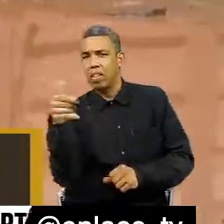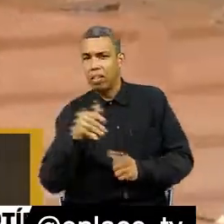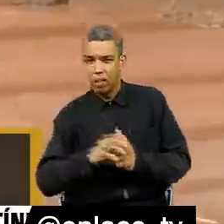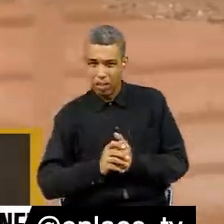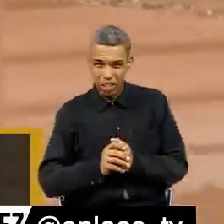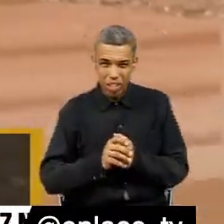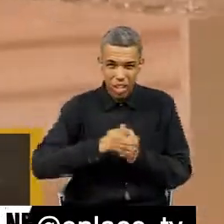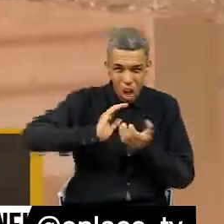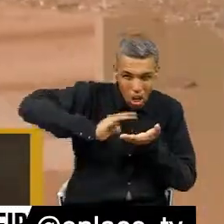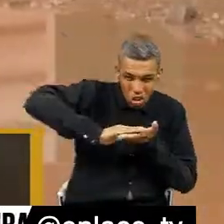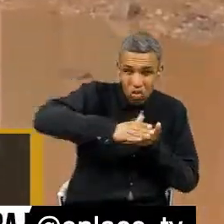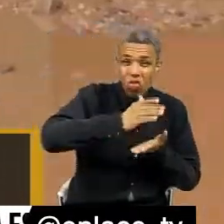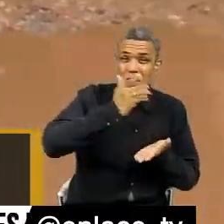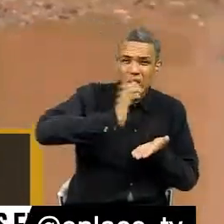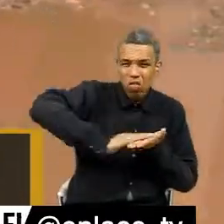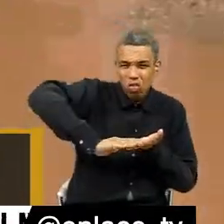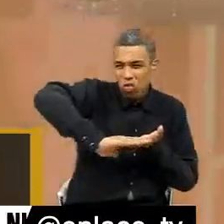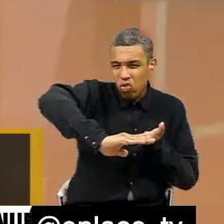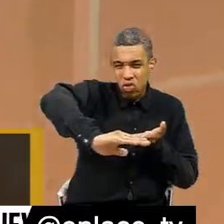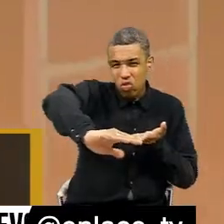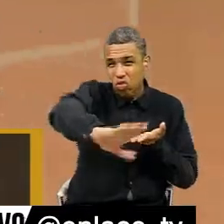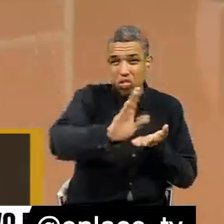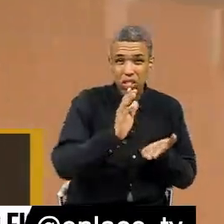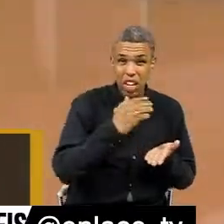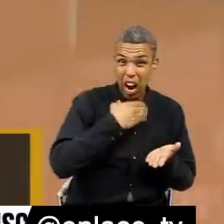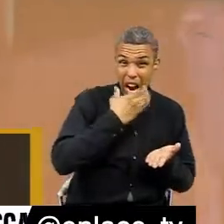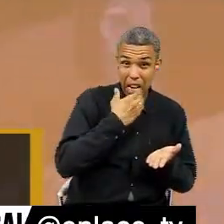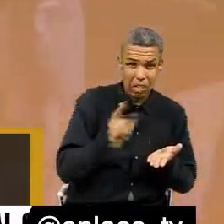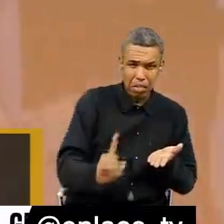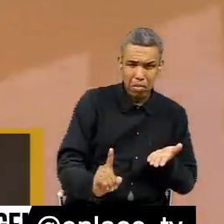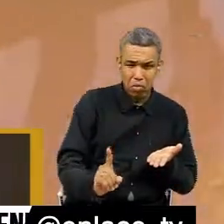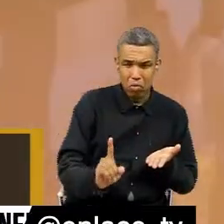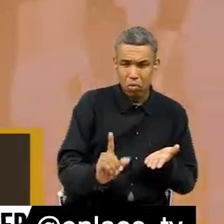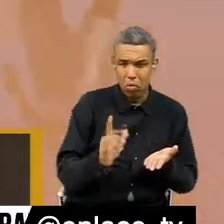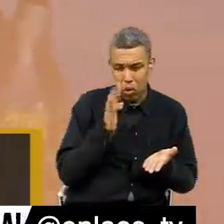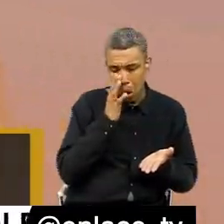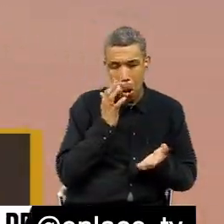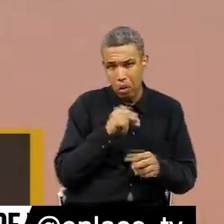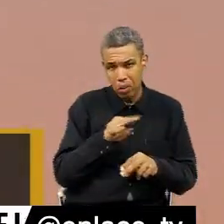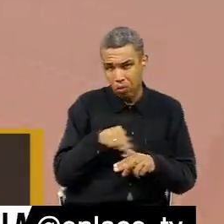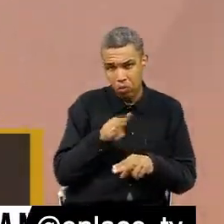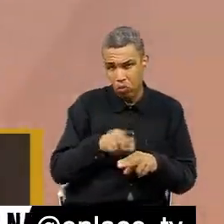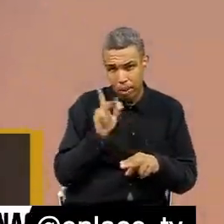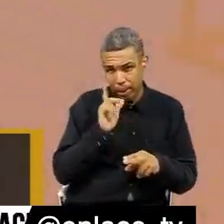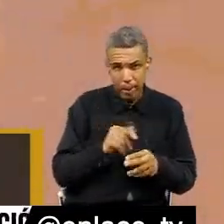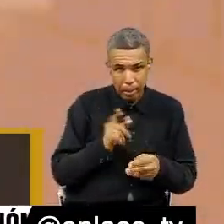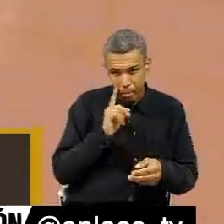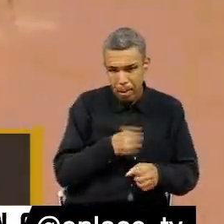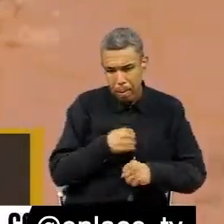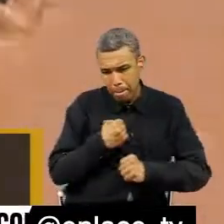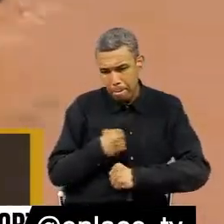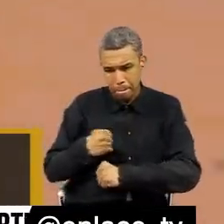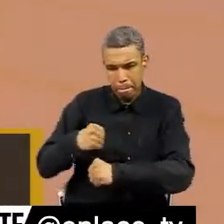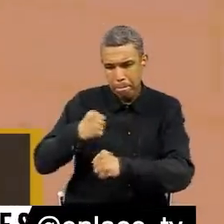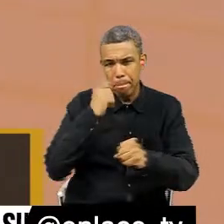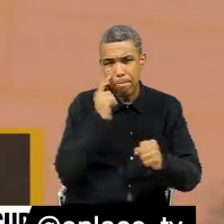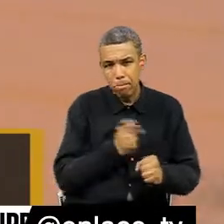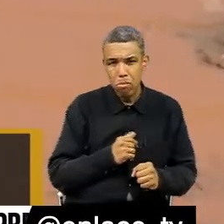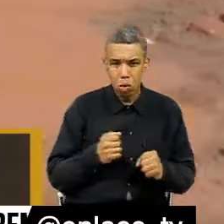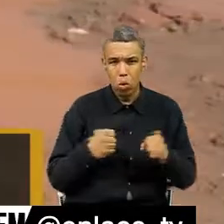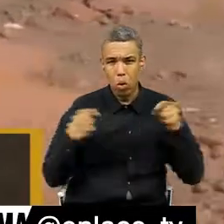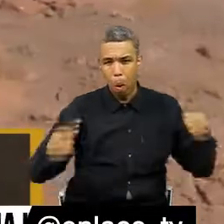revisar, ya nosotros la vamos a hacer un relleno con material. Y como le comenté, estamos en el proceso ya de